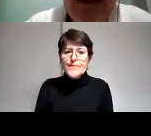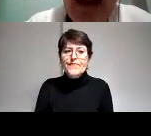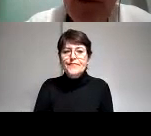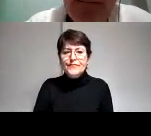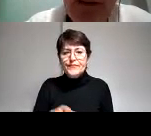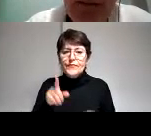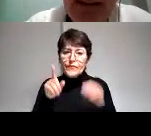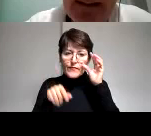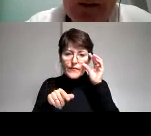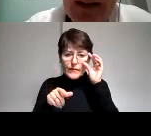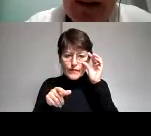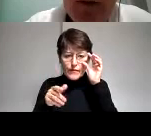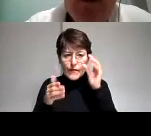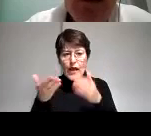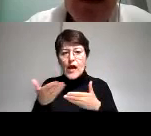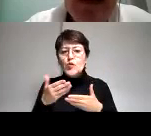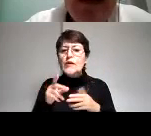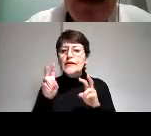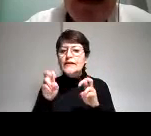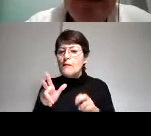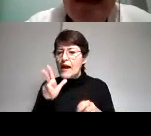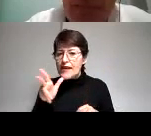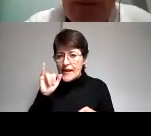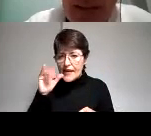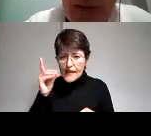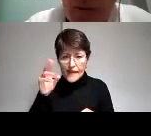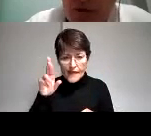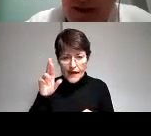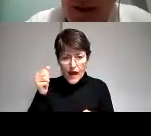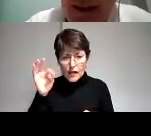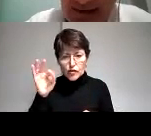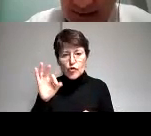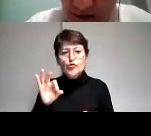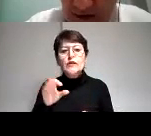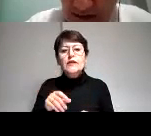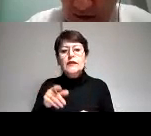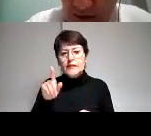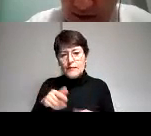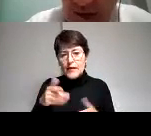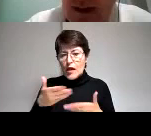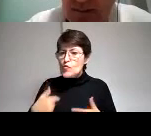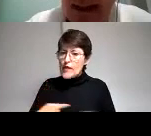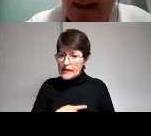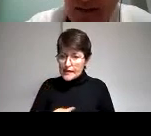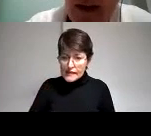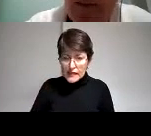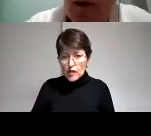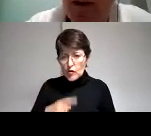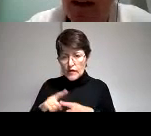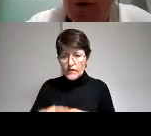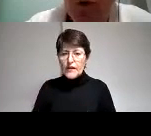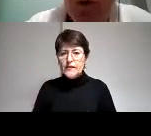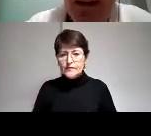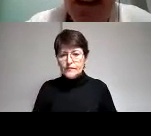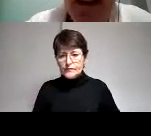probióticos, tiene gran capacidad para fermentar hidratos de carbono y también participa en la modulación del eje intestino-cerebro. Por lo tanto, también en estado anímico